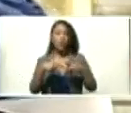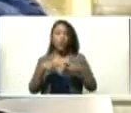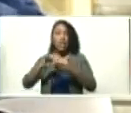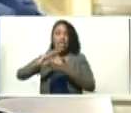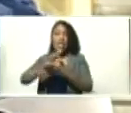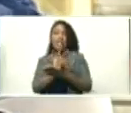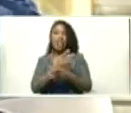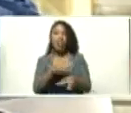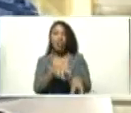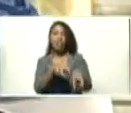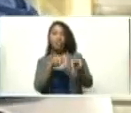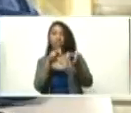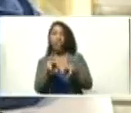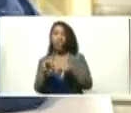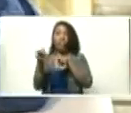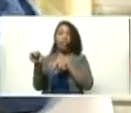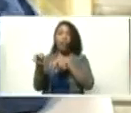dinosaurización de la política.